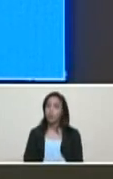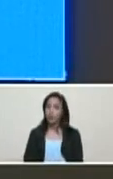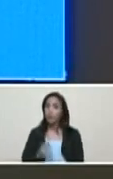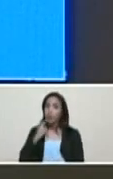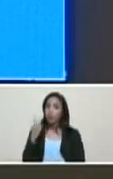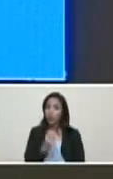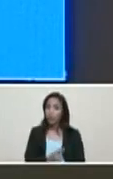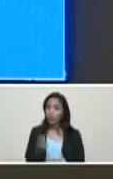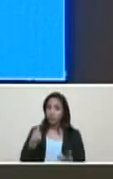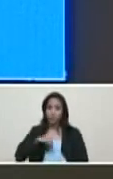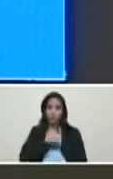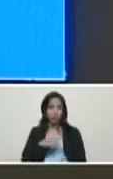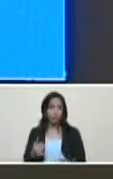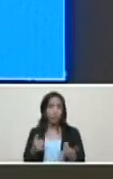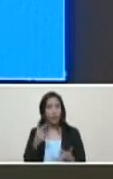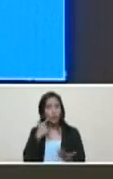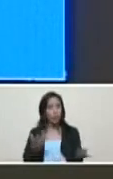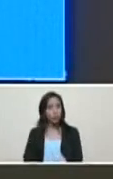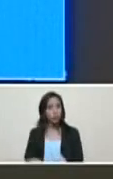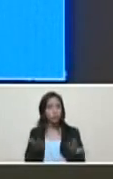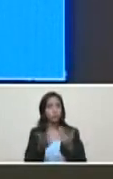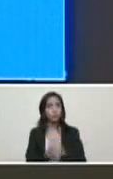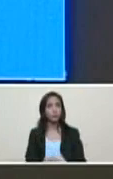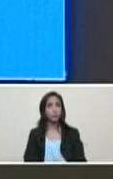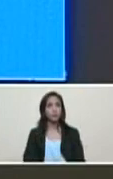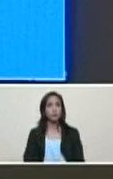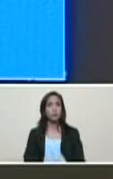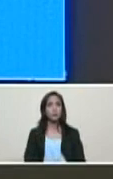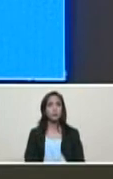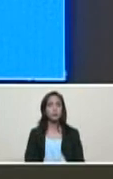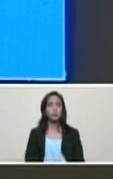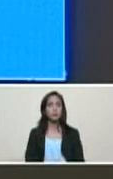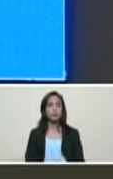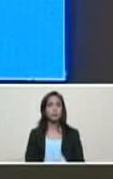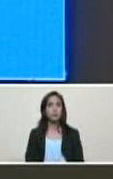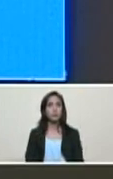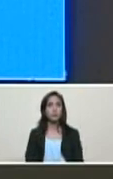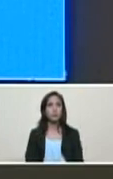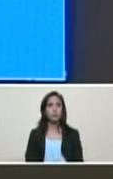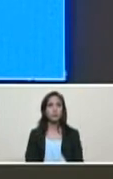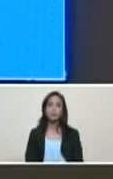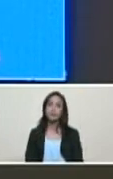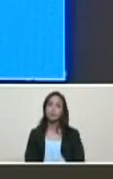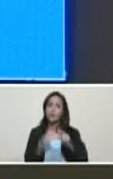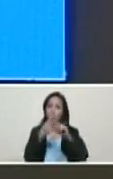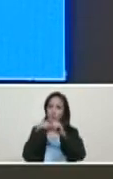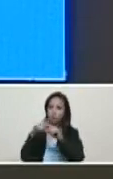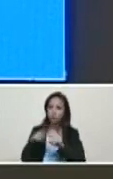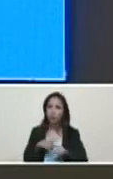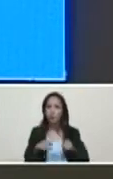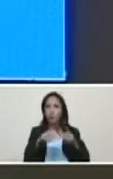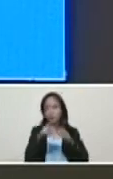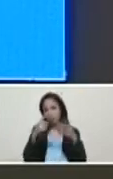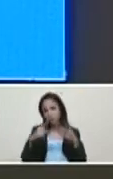de todos nosotros. Por eso, entre otras decisiones, otras